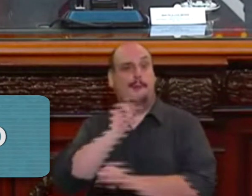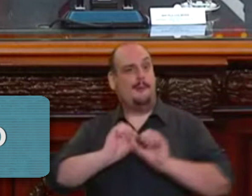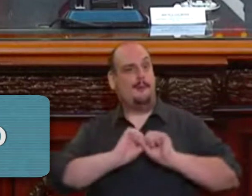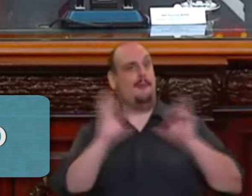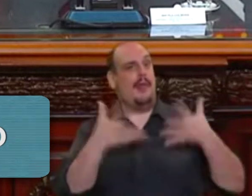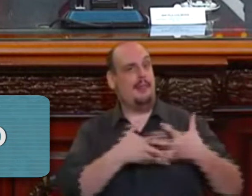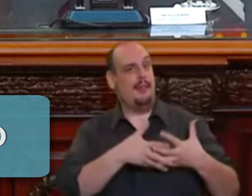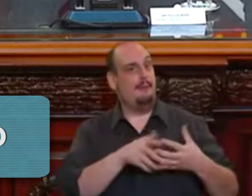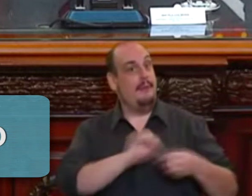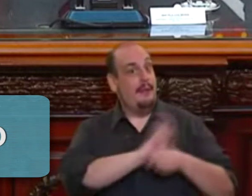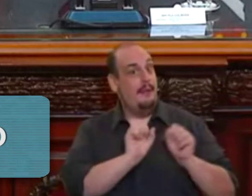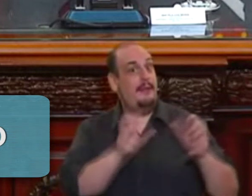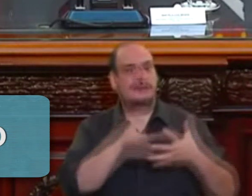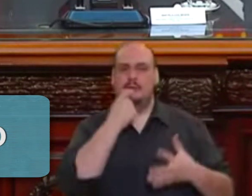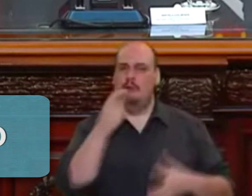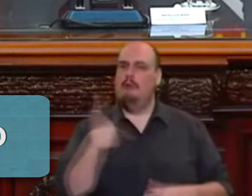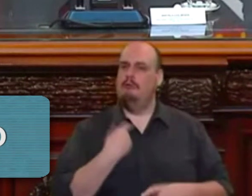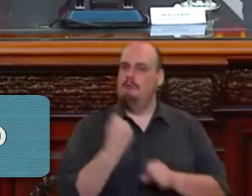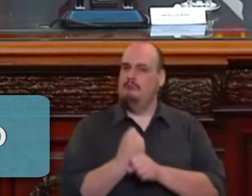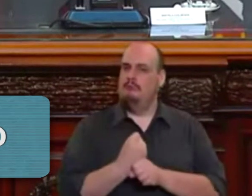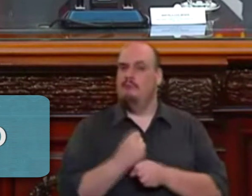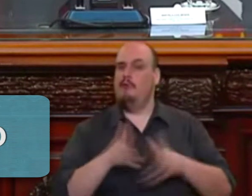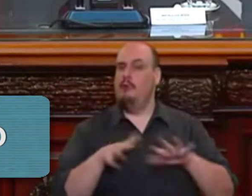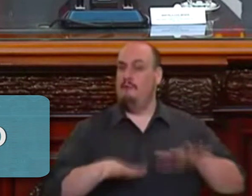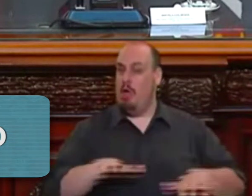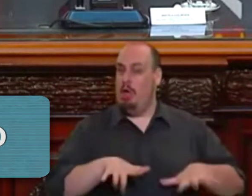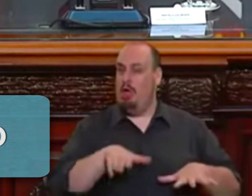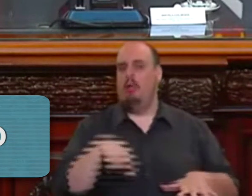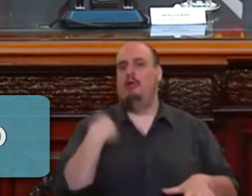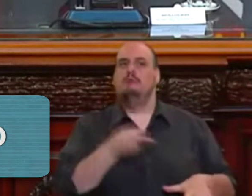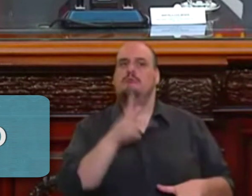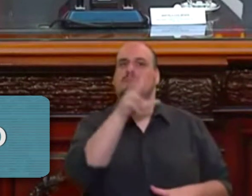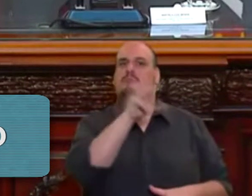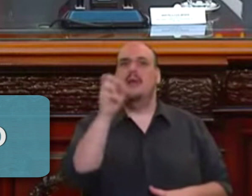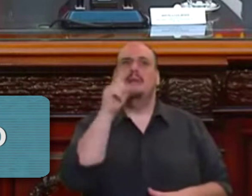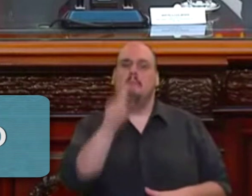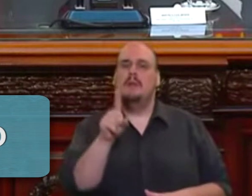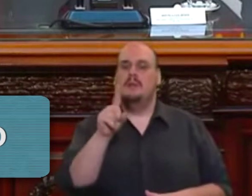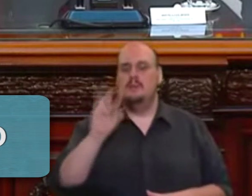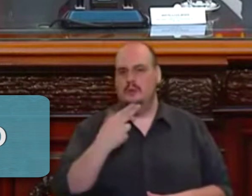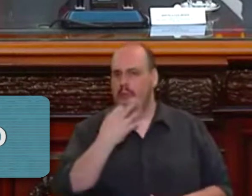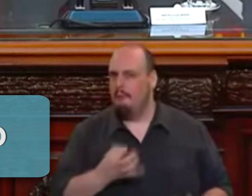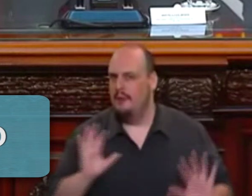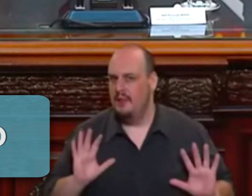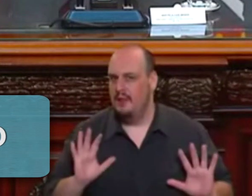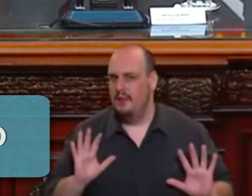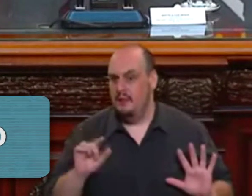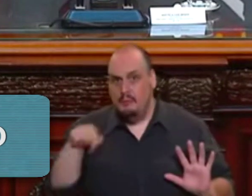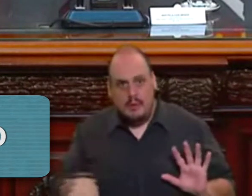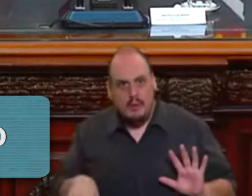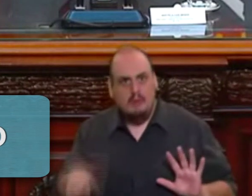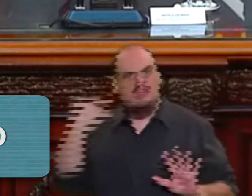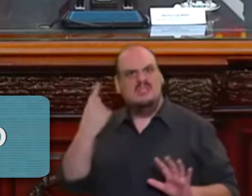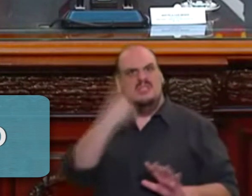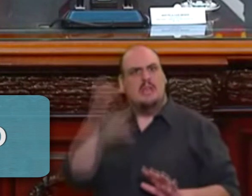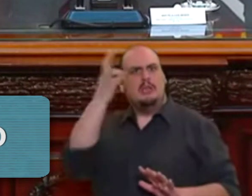él es cuestionado, que dedica muchas horas, claramente, al Twitter, bueno, actualmente, X a Instagram. En